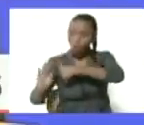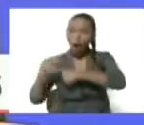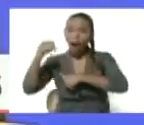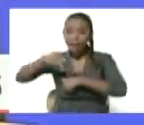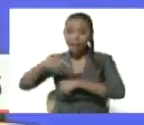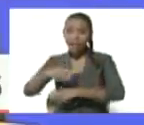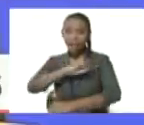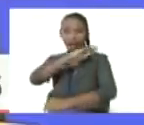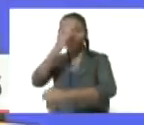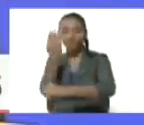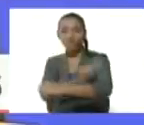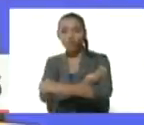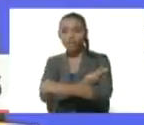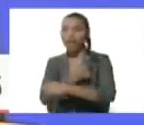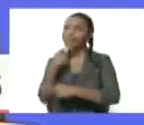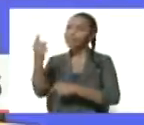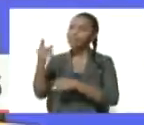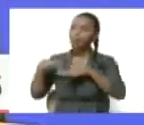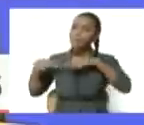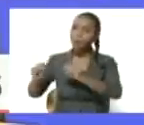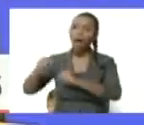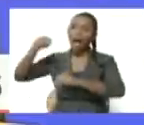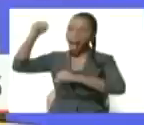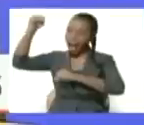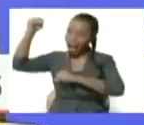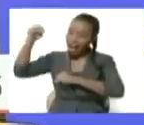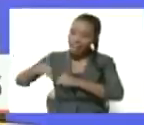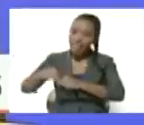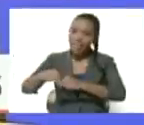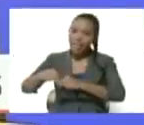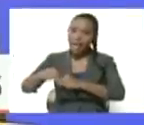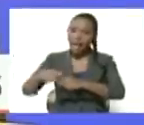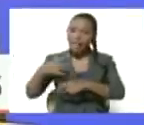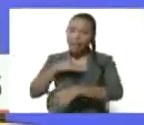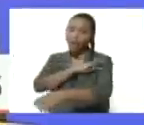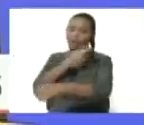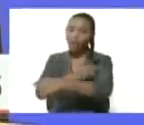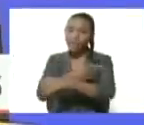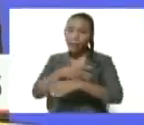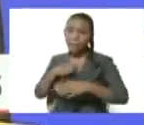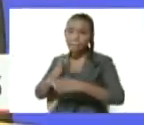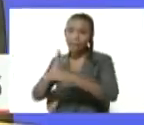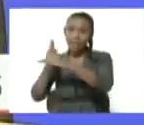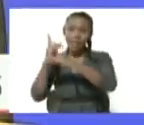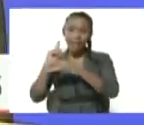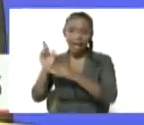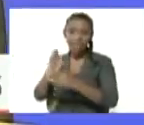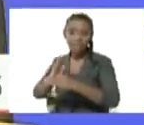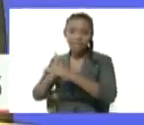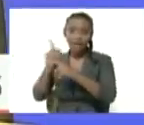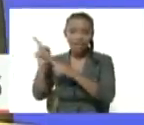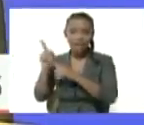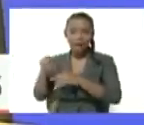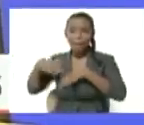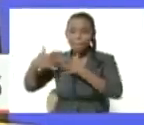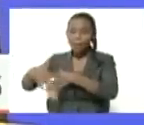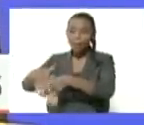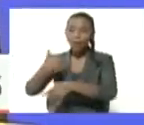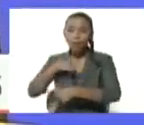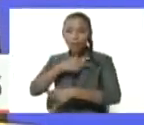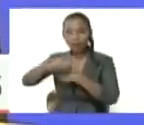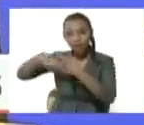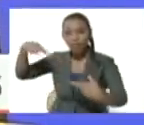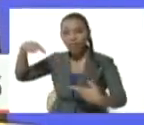fuerza, le decimos al imperio, aquí está la fuerza que va a impedir que ellos detengan la marcha victoriosa de nuestra